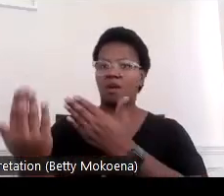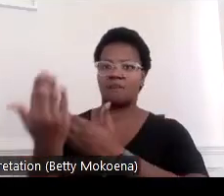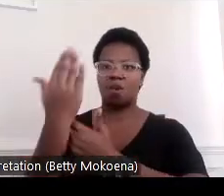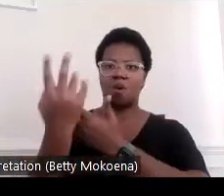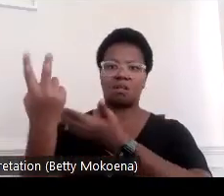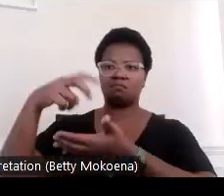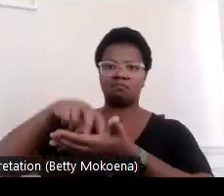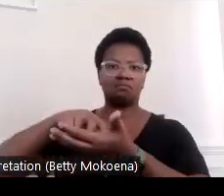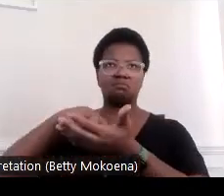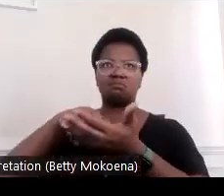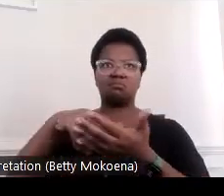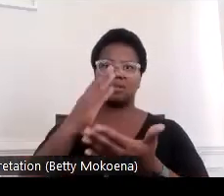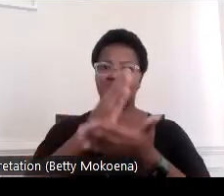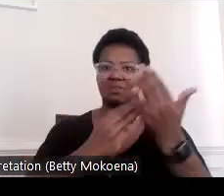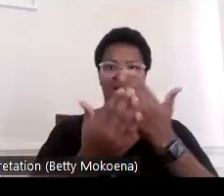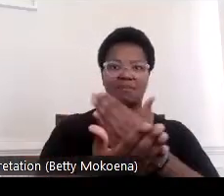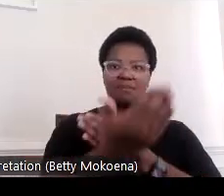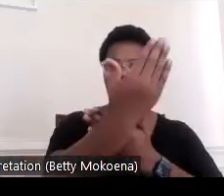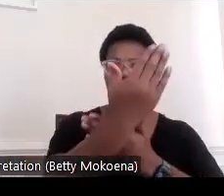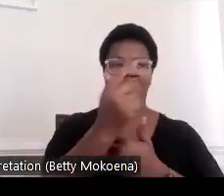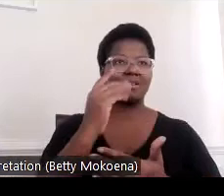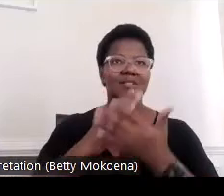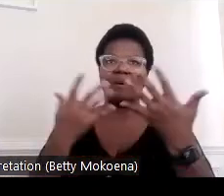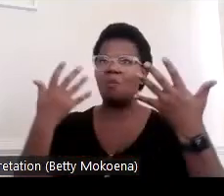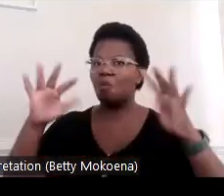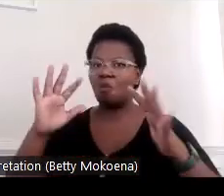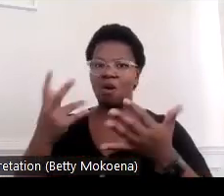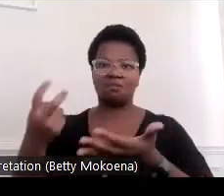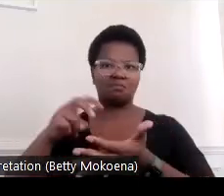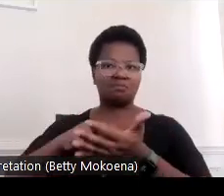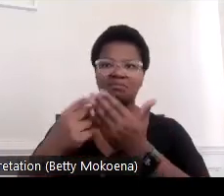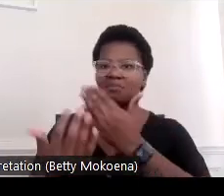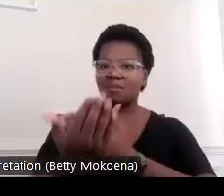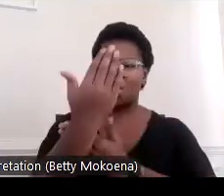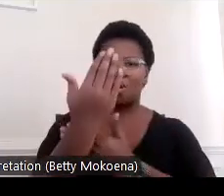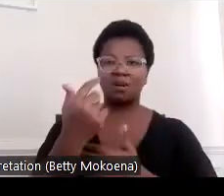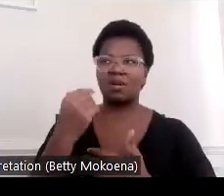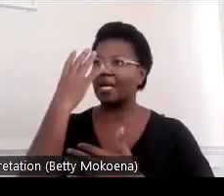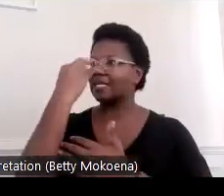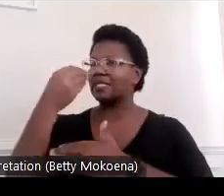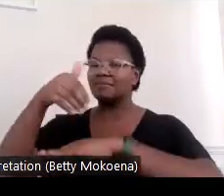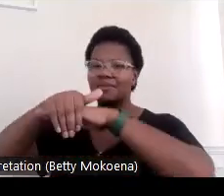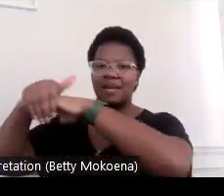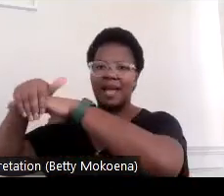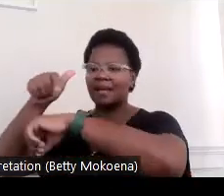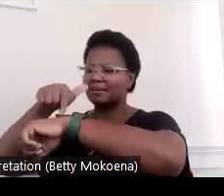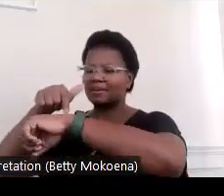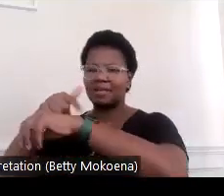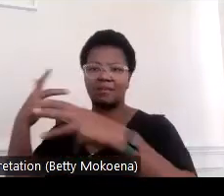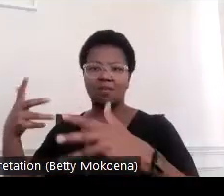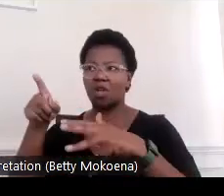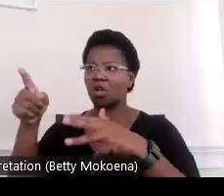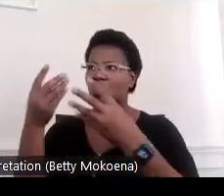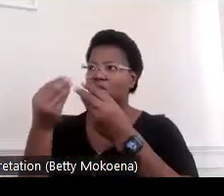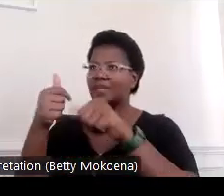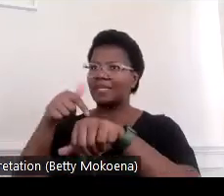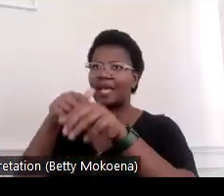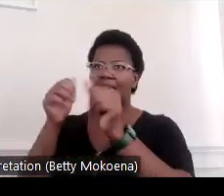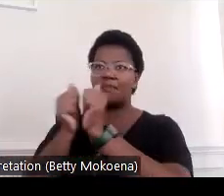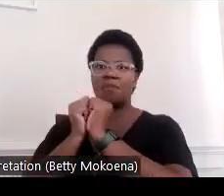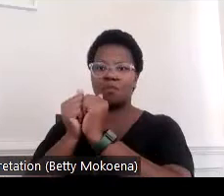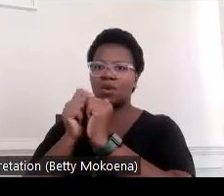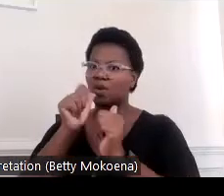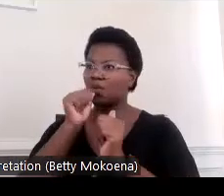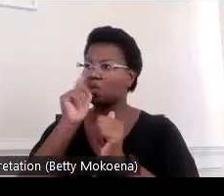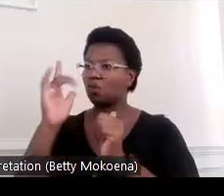controlar su propio horario verdad cuando quiere levantarse algunos les gusta de mañana otros no A qué hora se duerme verdad con quién